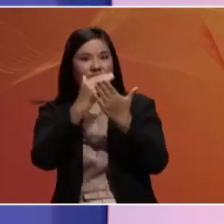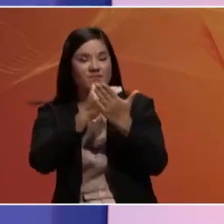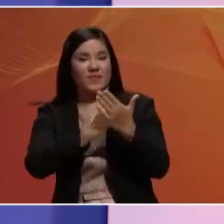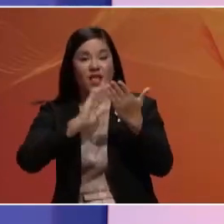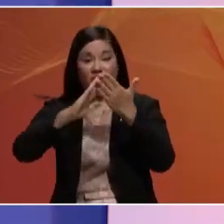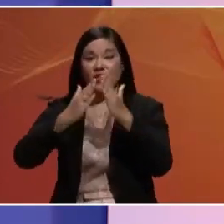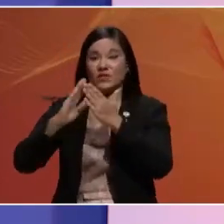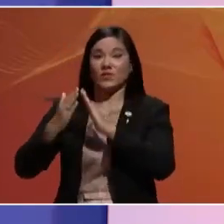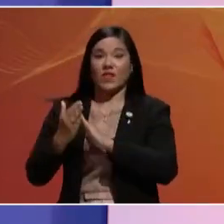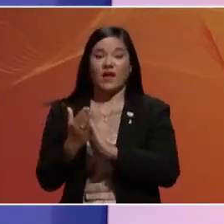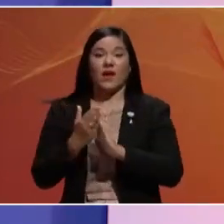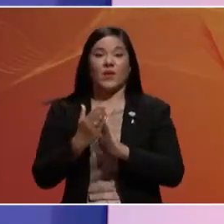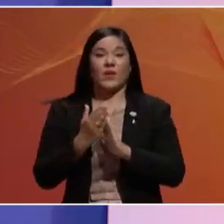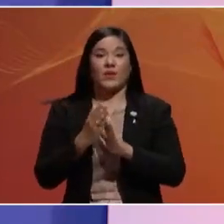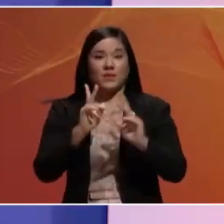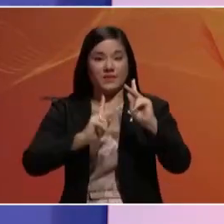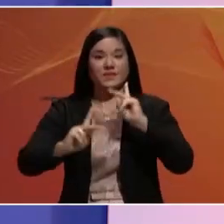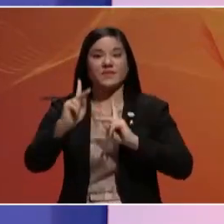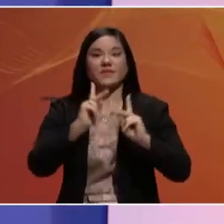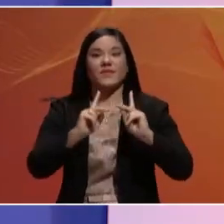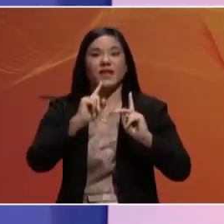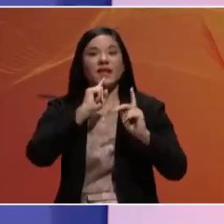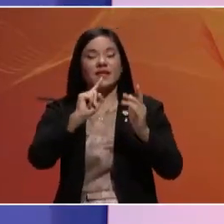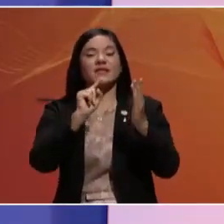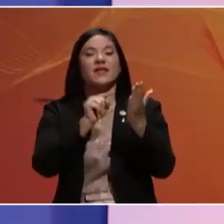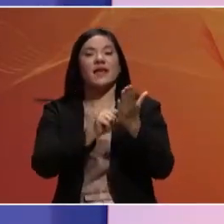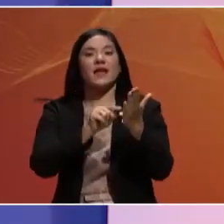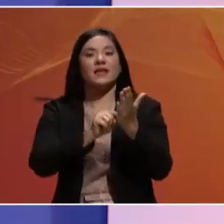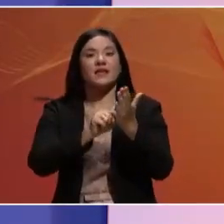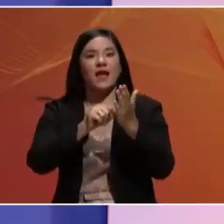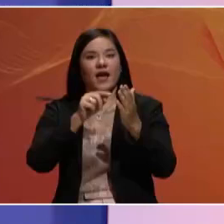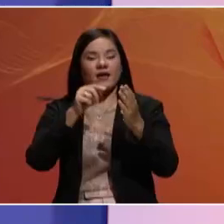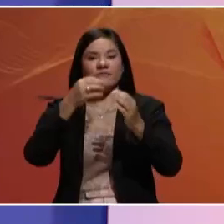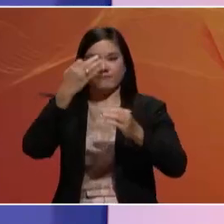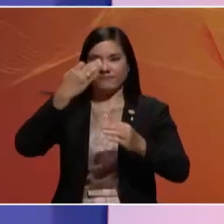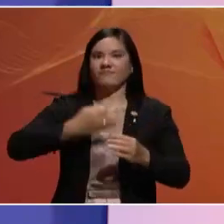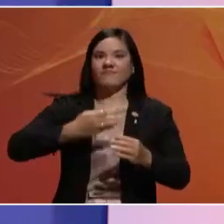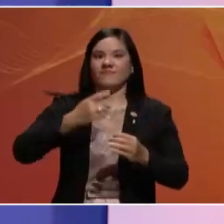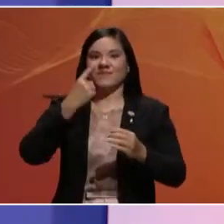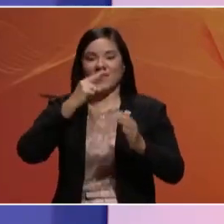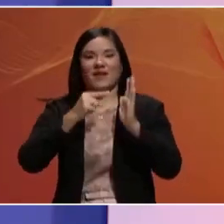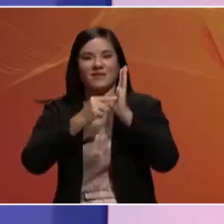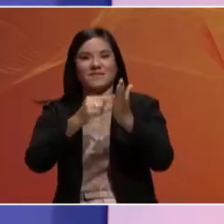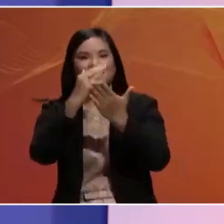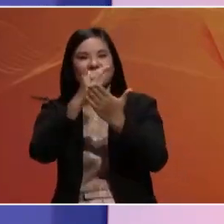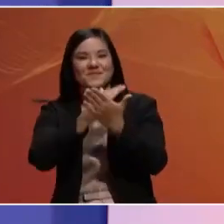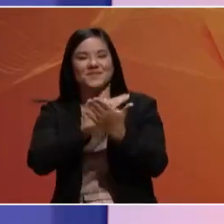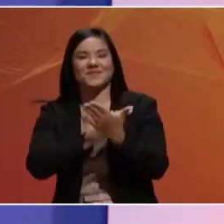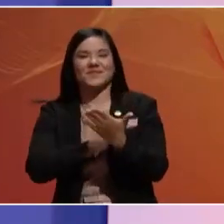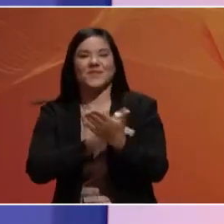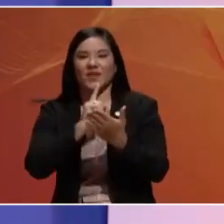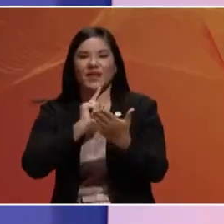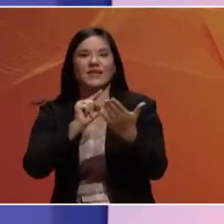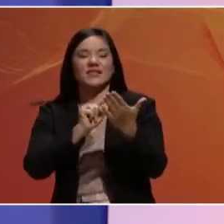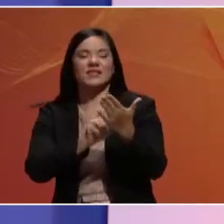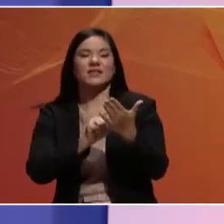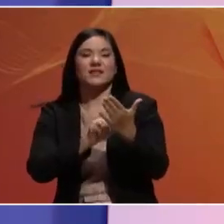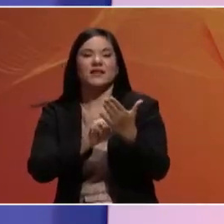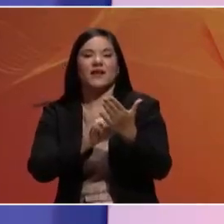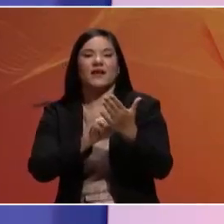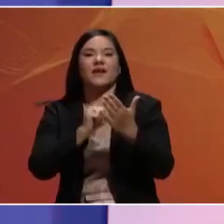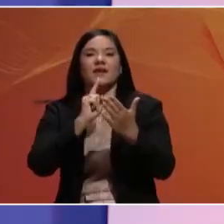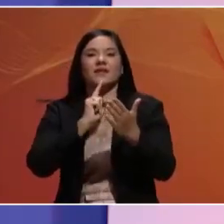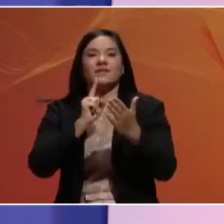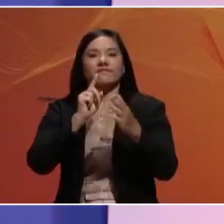ciudadano o del público en general es esa burocracia a la hora de los trámites, y creo que eso también entra dentro de